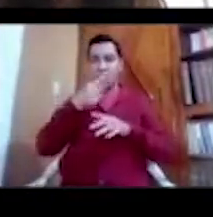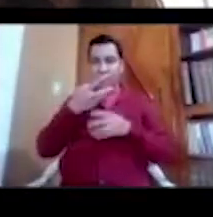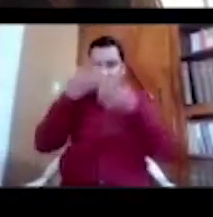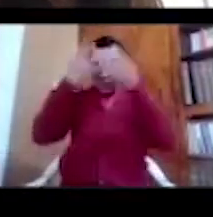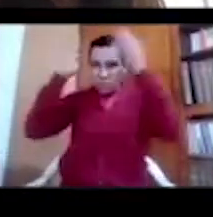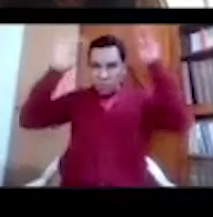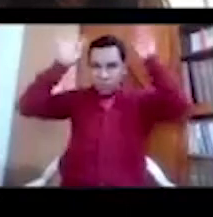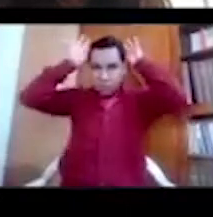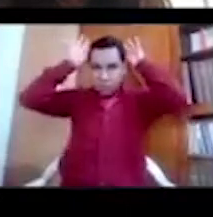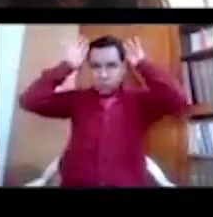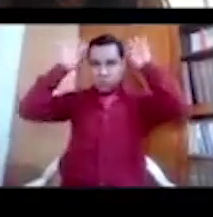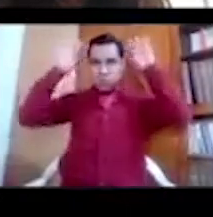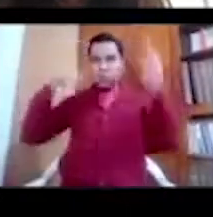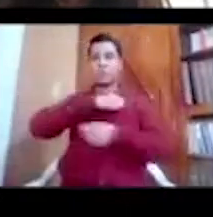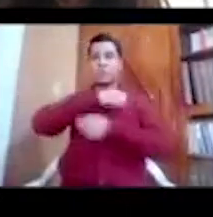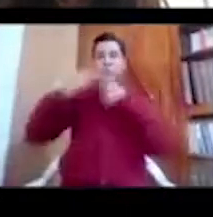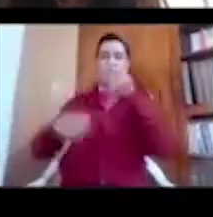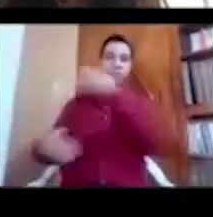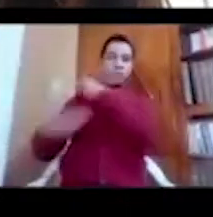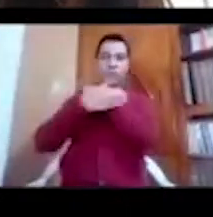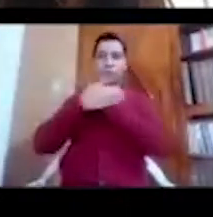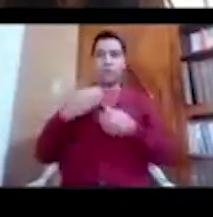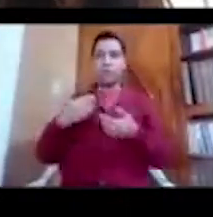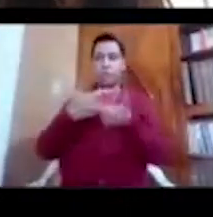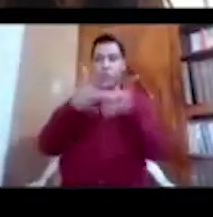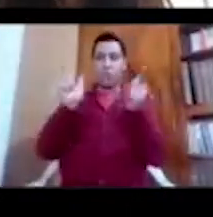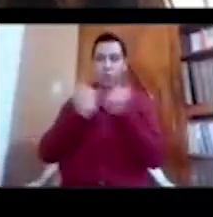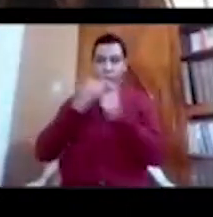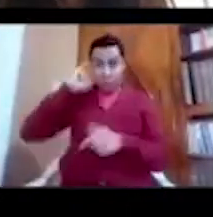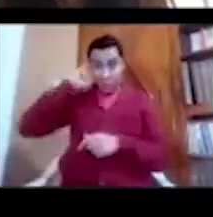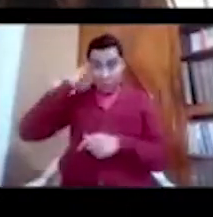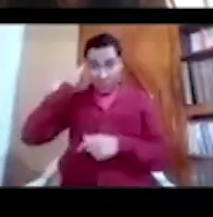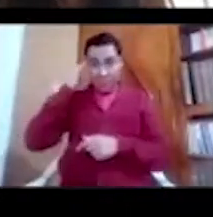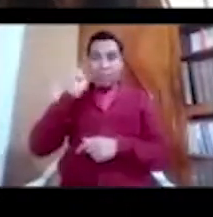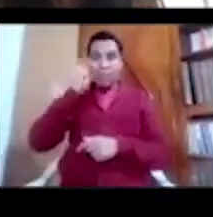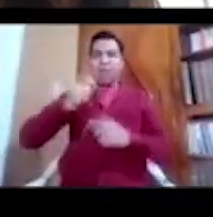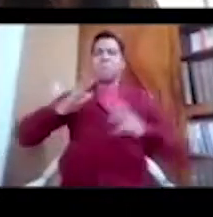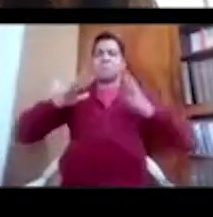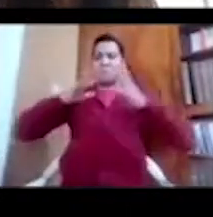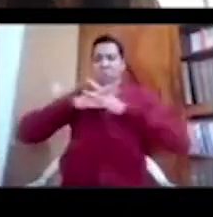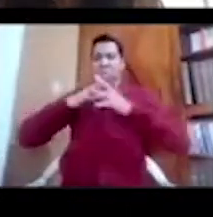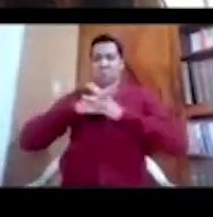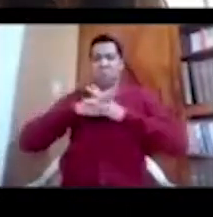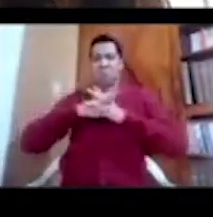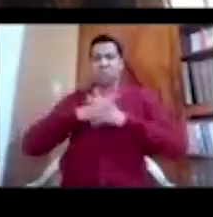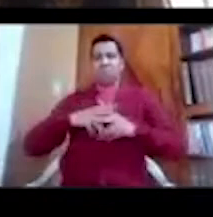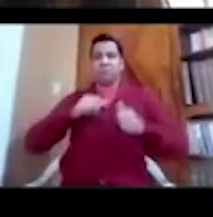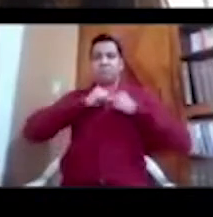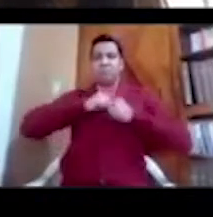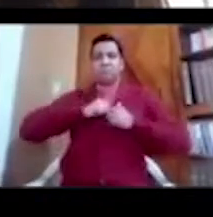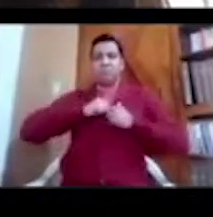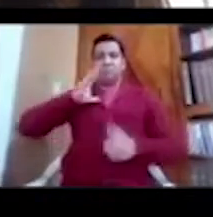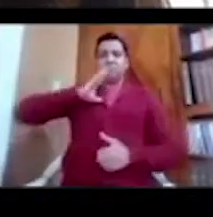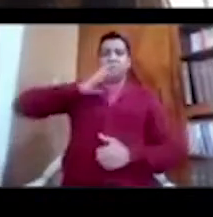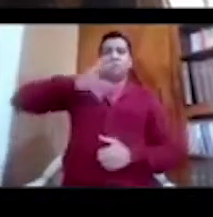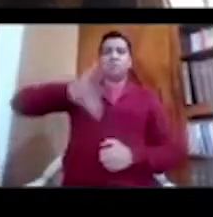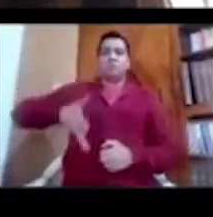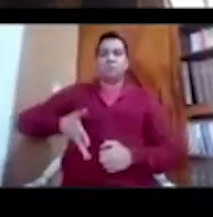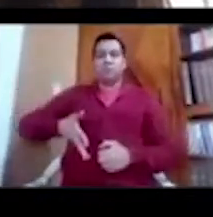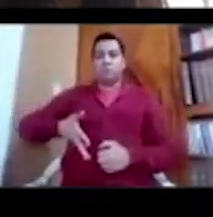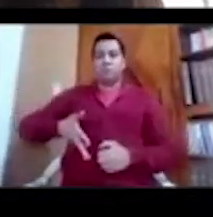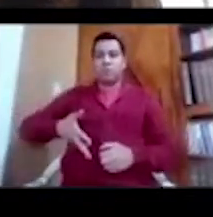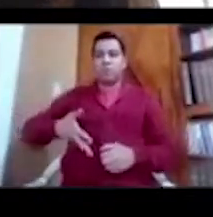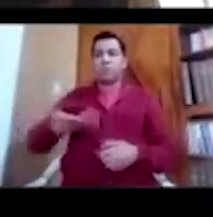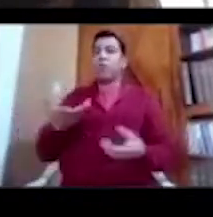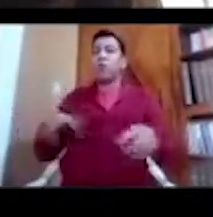destacado, cualquier más igual que hiciera un prisionero, tomar un prisionero vivo en la guerra, inmediatamente